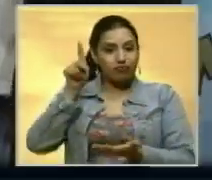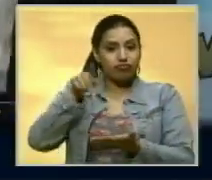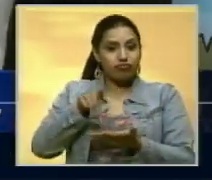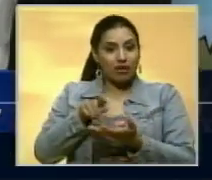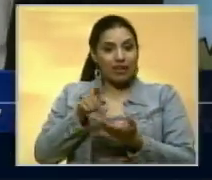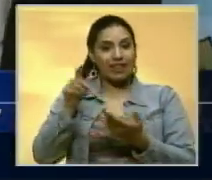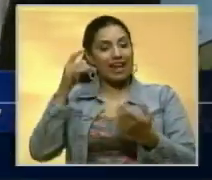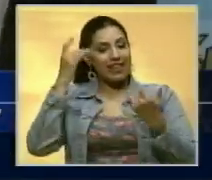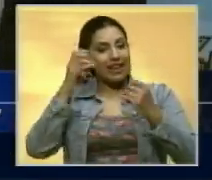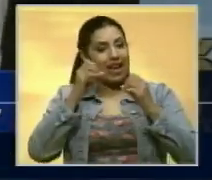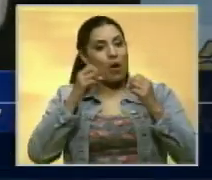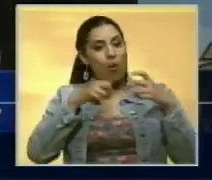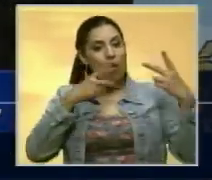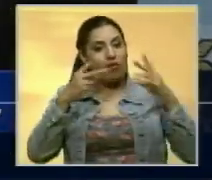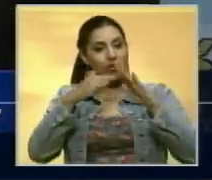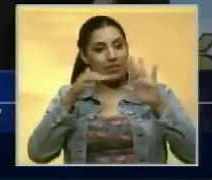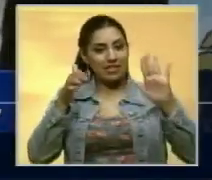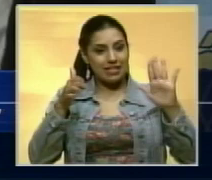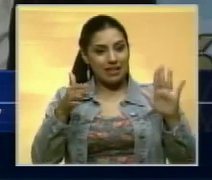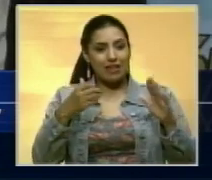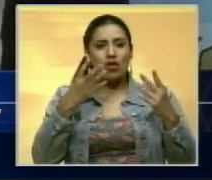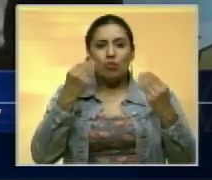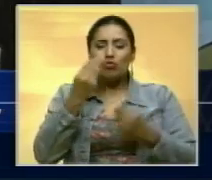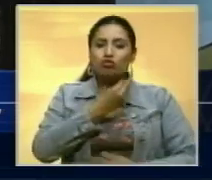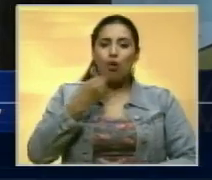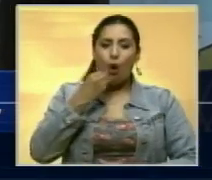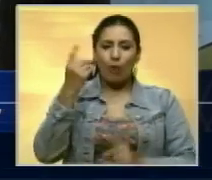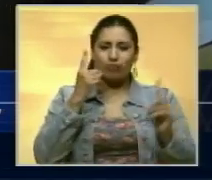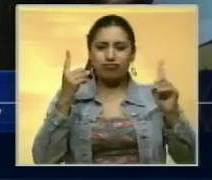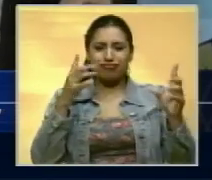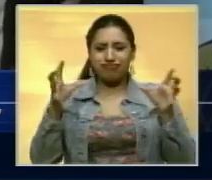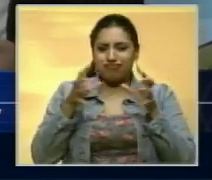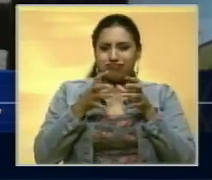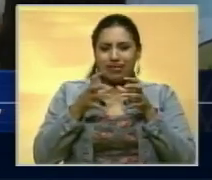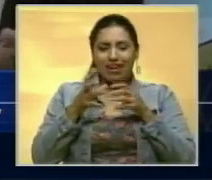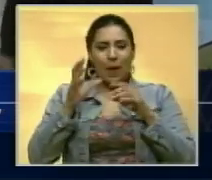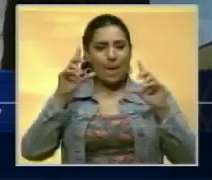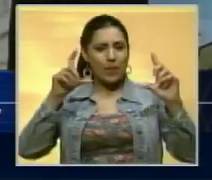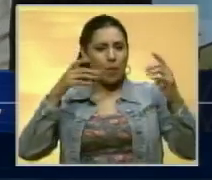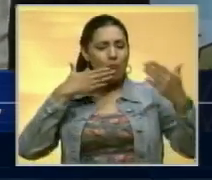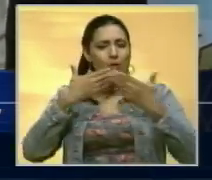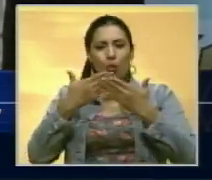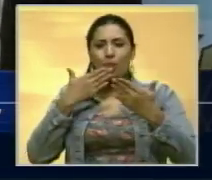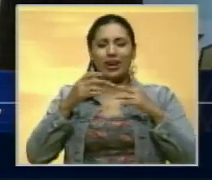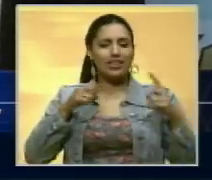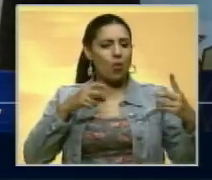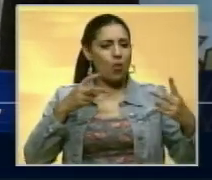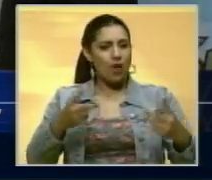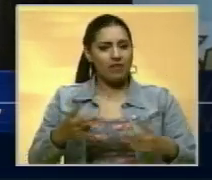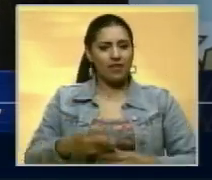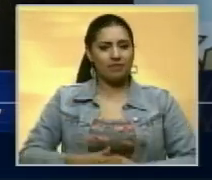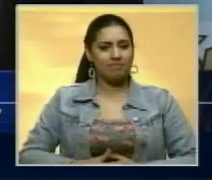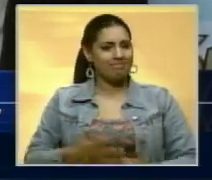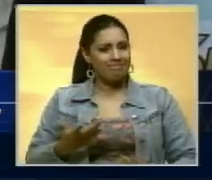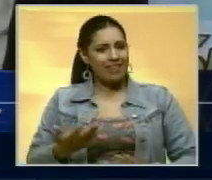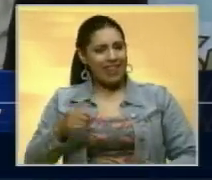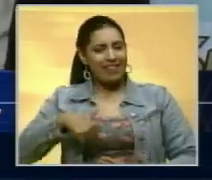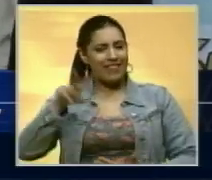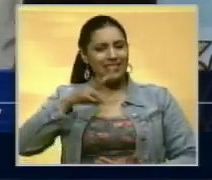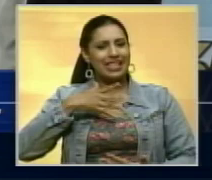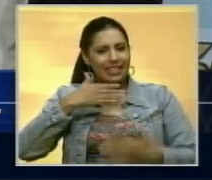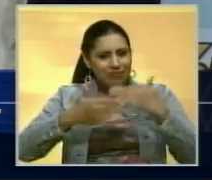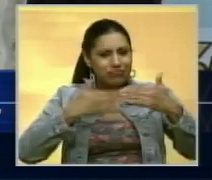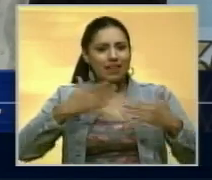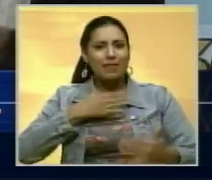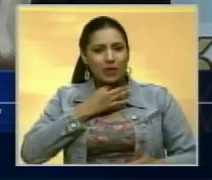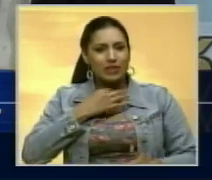en esta Explosión Creativa 2016. Tanta juventud, tantos stands, tantas propuestas. Creo que esa es la Venezuela que